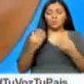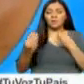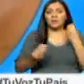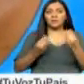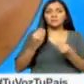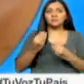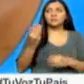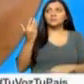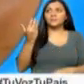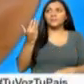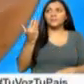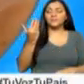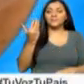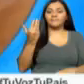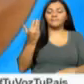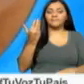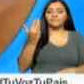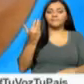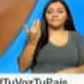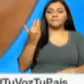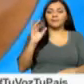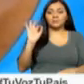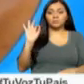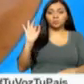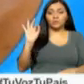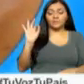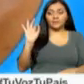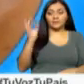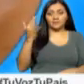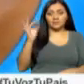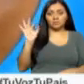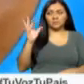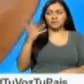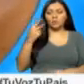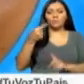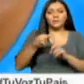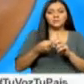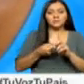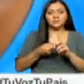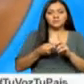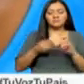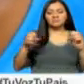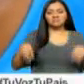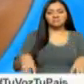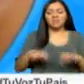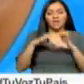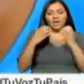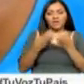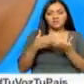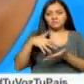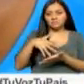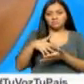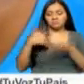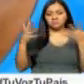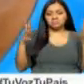del 19 se cumplió un mes de abandono de las